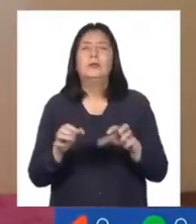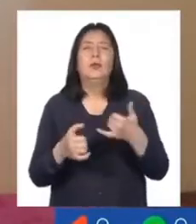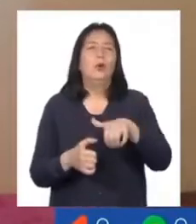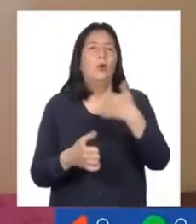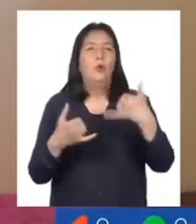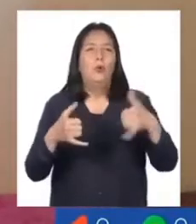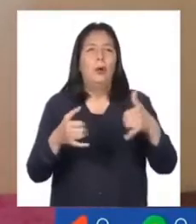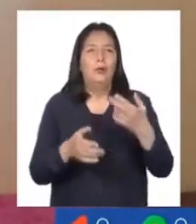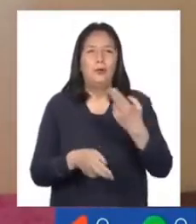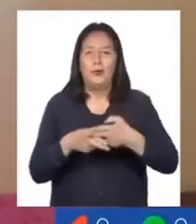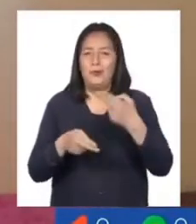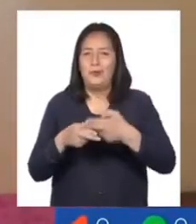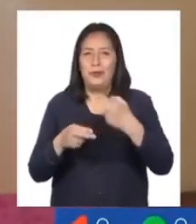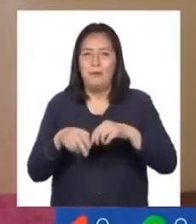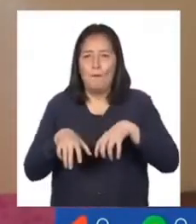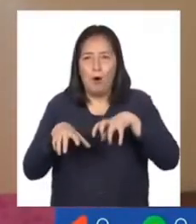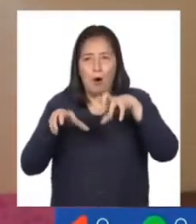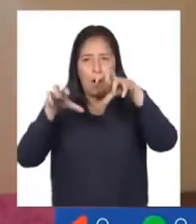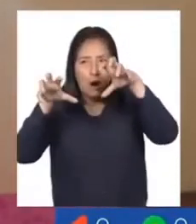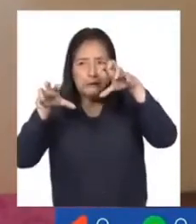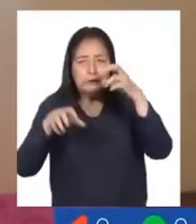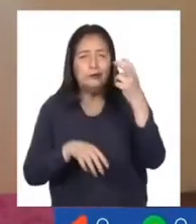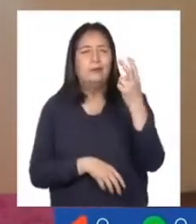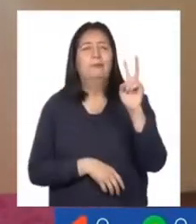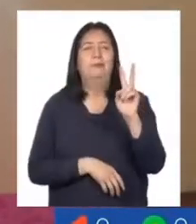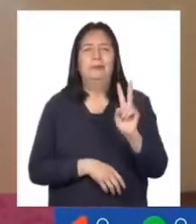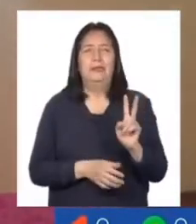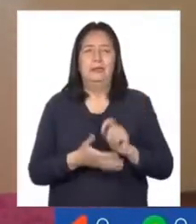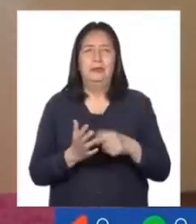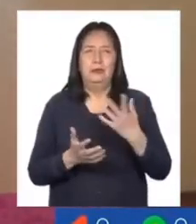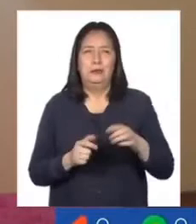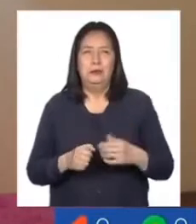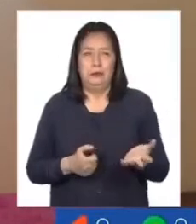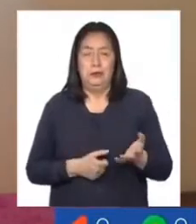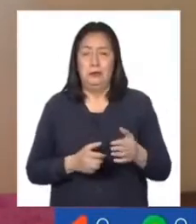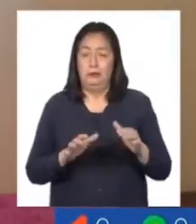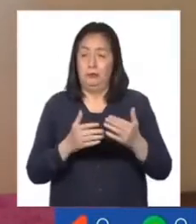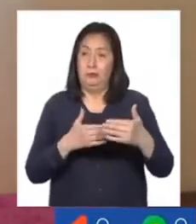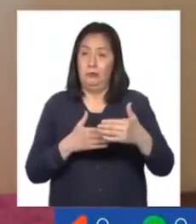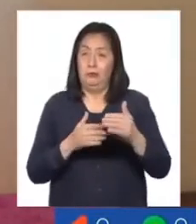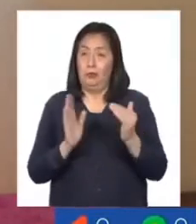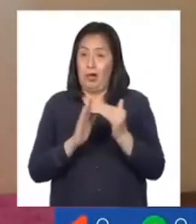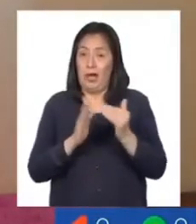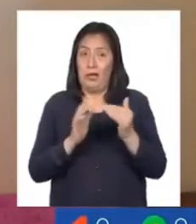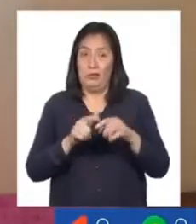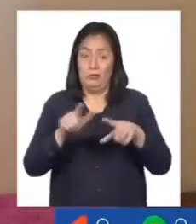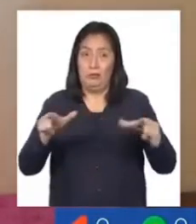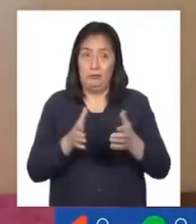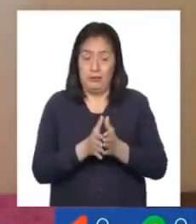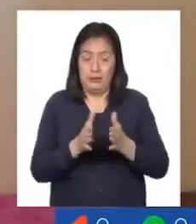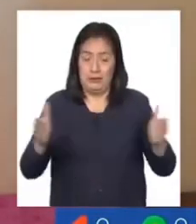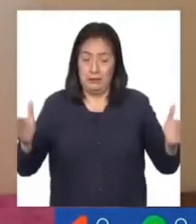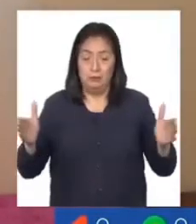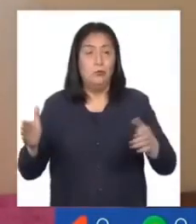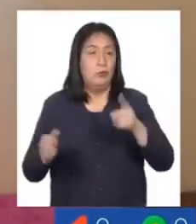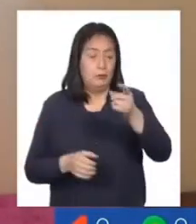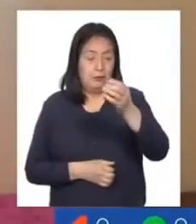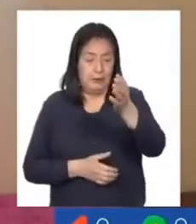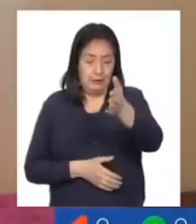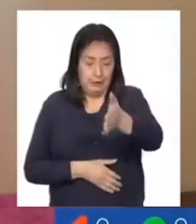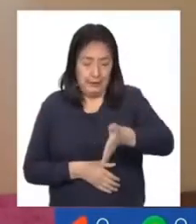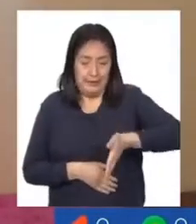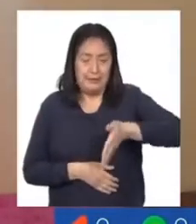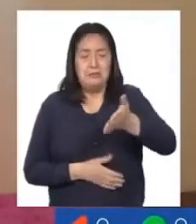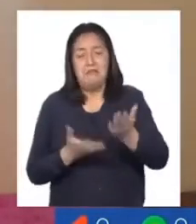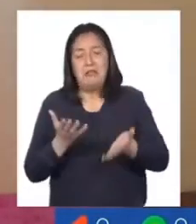El Monstruo Verde. ¿De qué se tratará? En la zona más ancha de su casa, ustedes van a dibujar una línea. Pueden